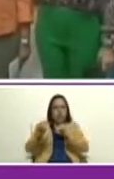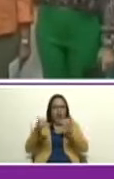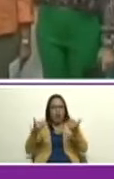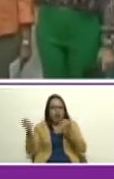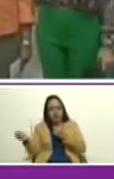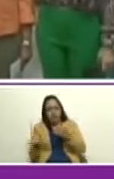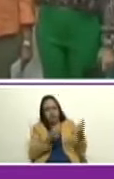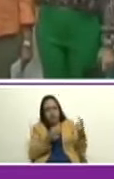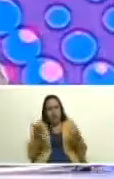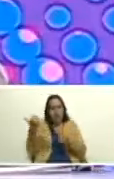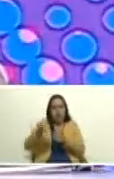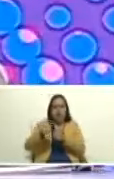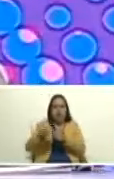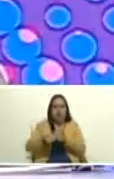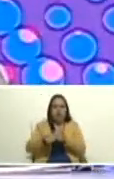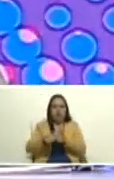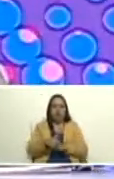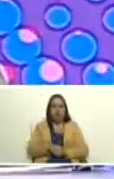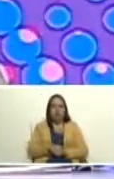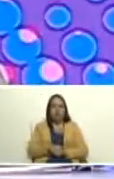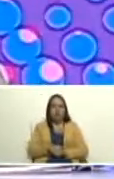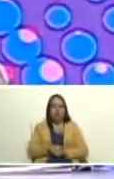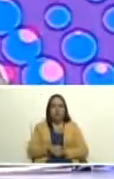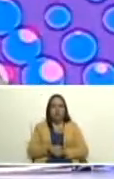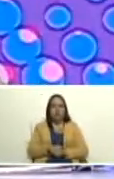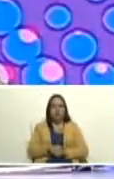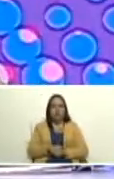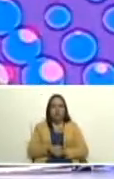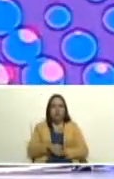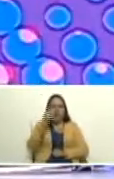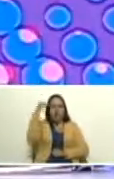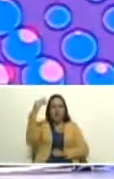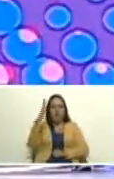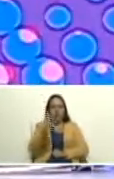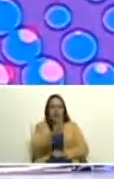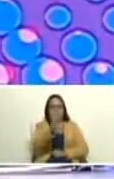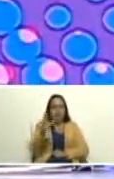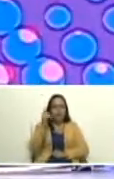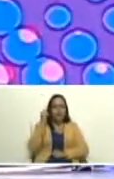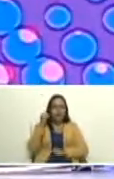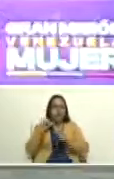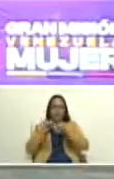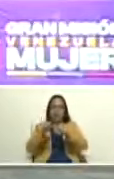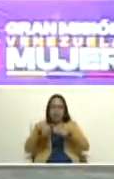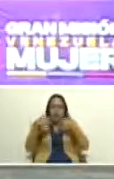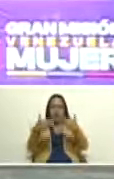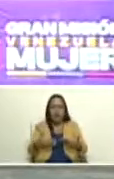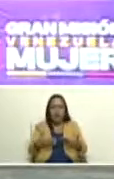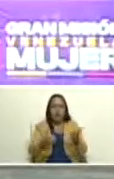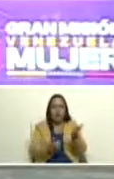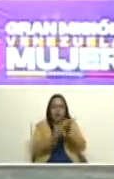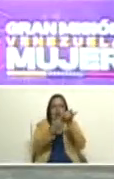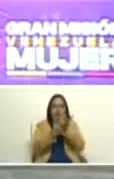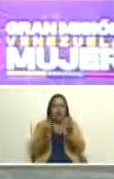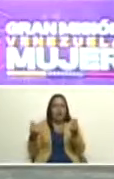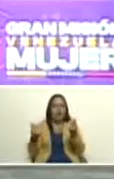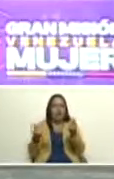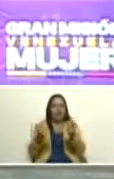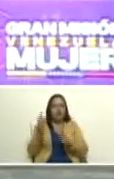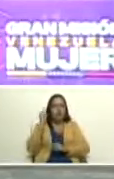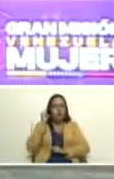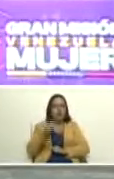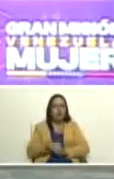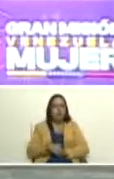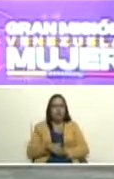a Maracaibo, de Katy a Maracaibo. Y que Dios me las bendiga. Mujeres, seguimos adelante con Credit Mujer. Y nos